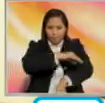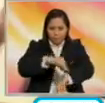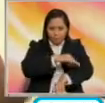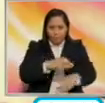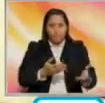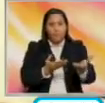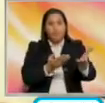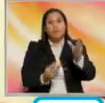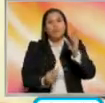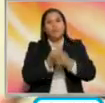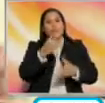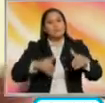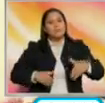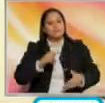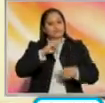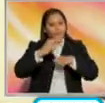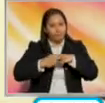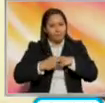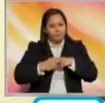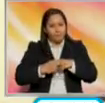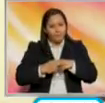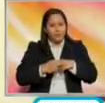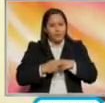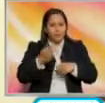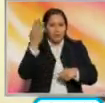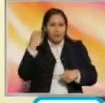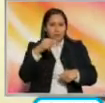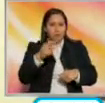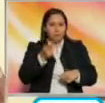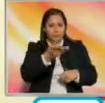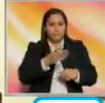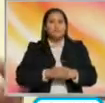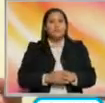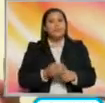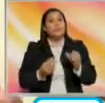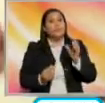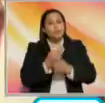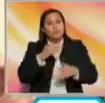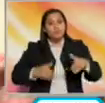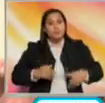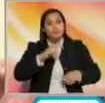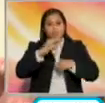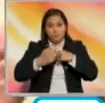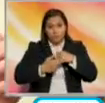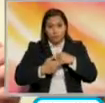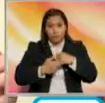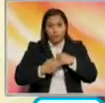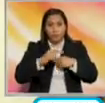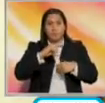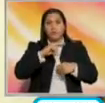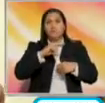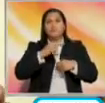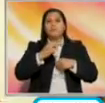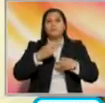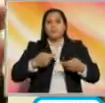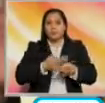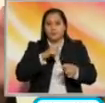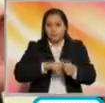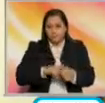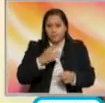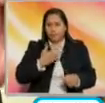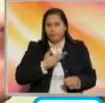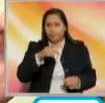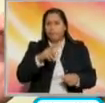del nuevo Teatro Nacional, que era como se llamaba en ese momento. Este nuevo Teatro Nacional, en el proyecto de Adamo Boari, tenía un